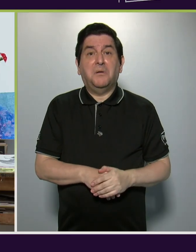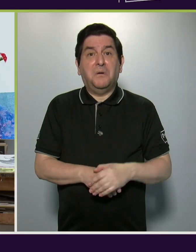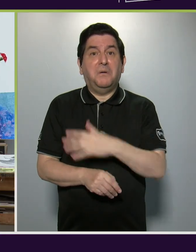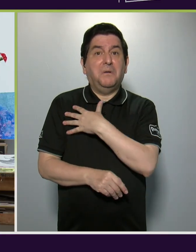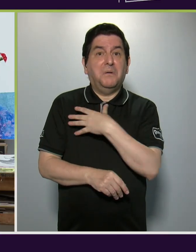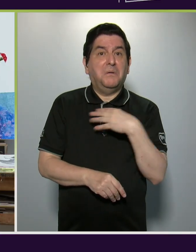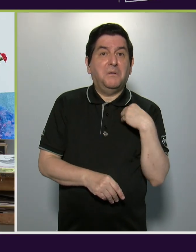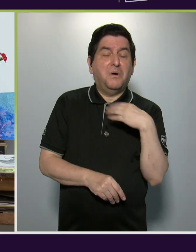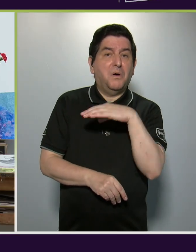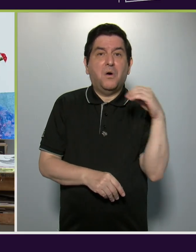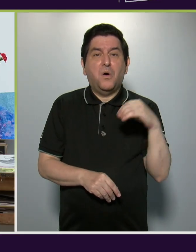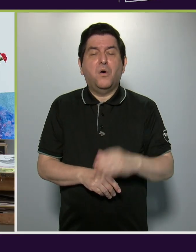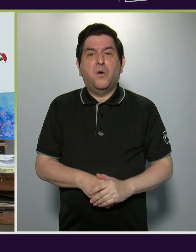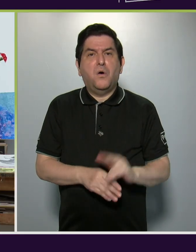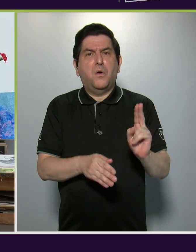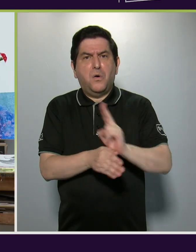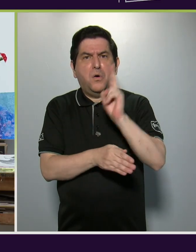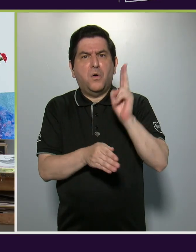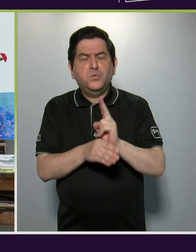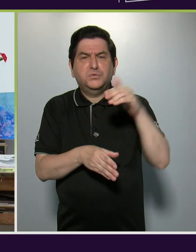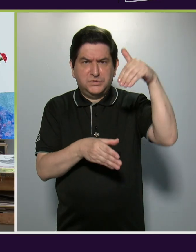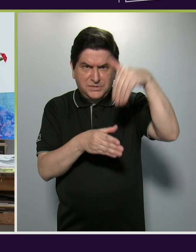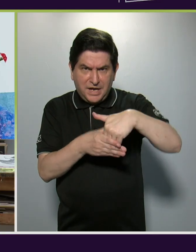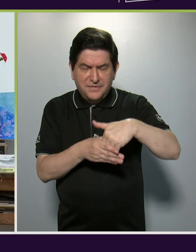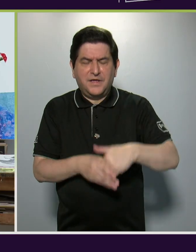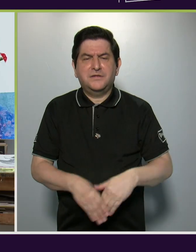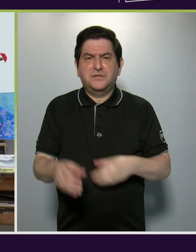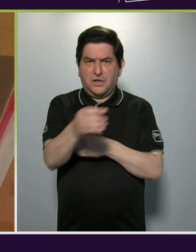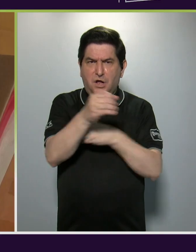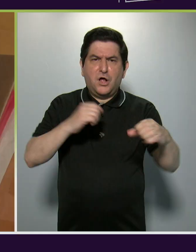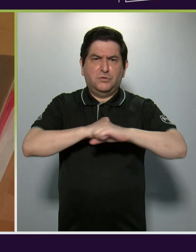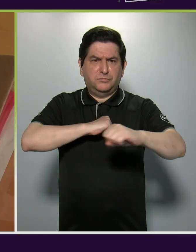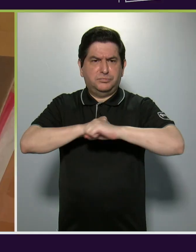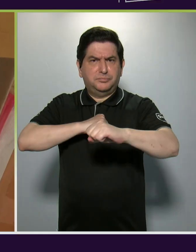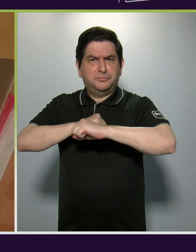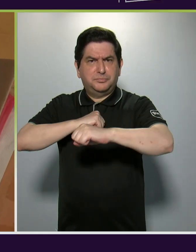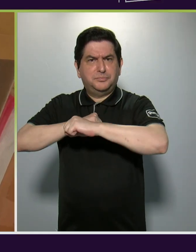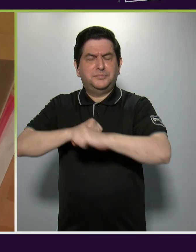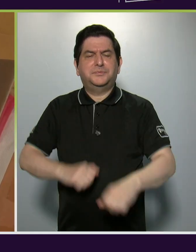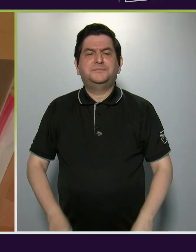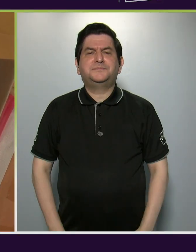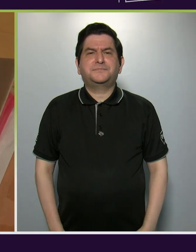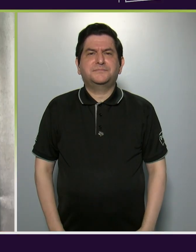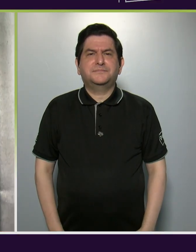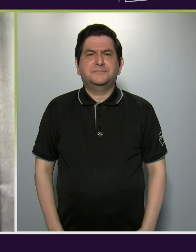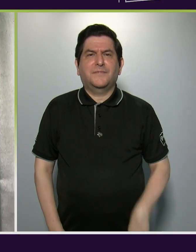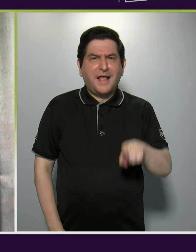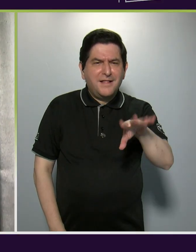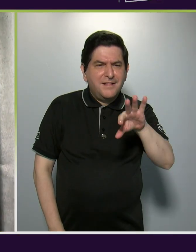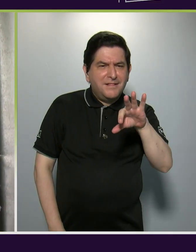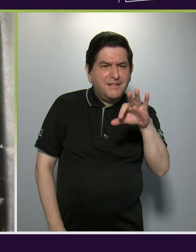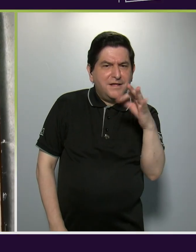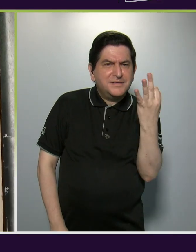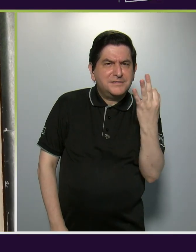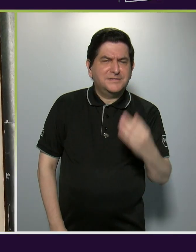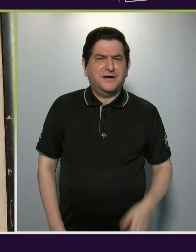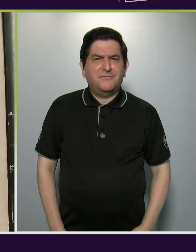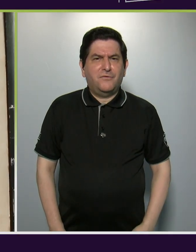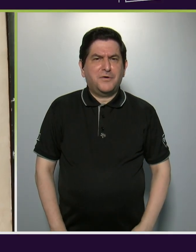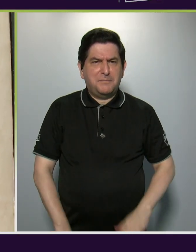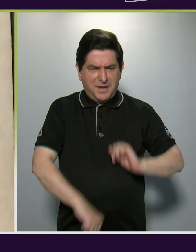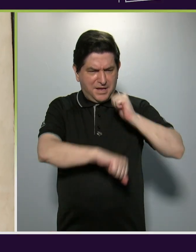e incluso las que usábamos dentro de la agencia de publicidad. Entonces así, hay montado